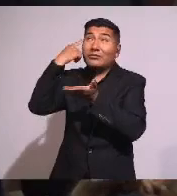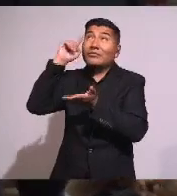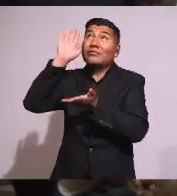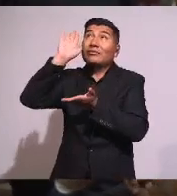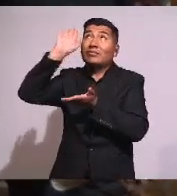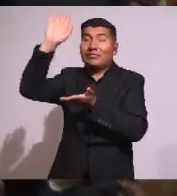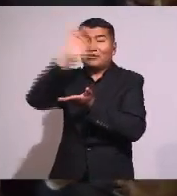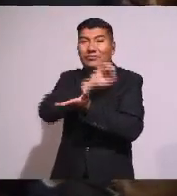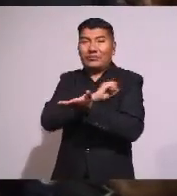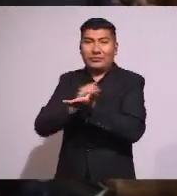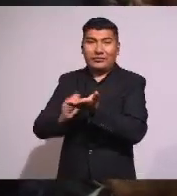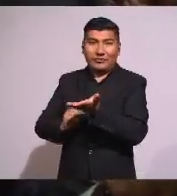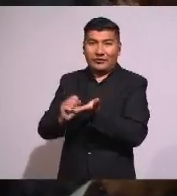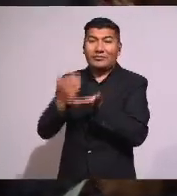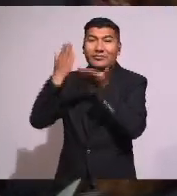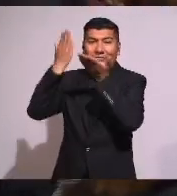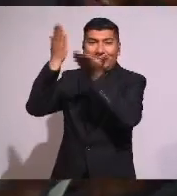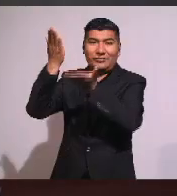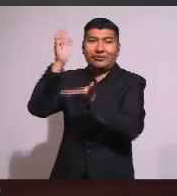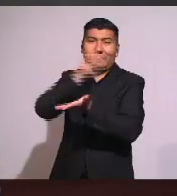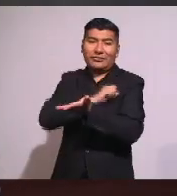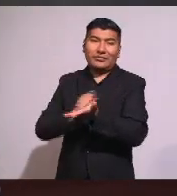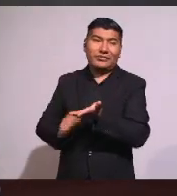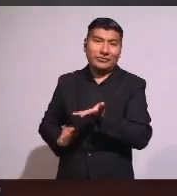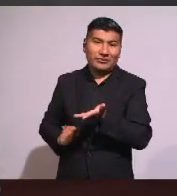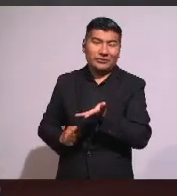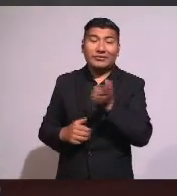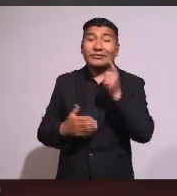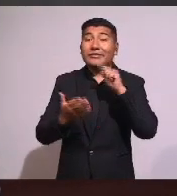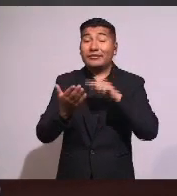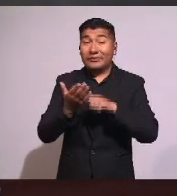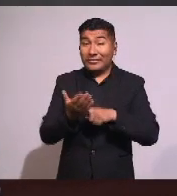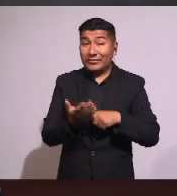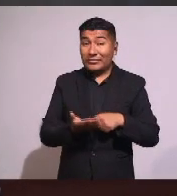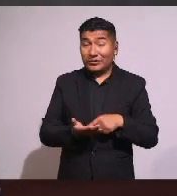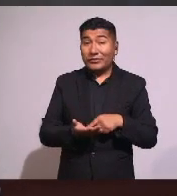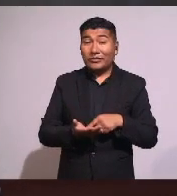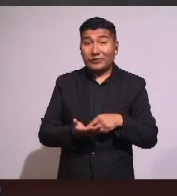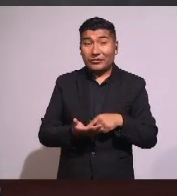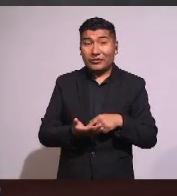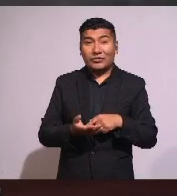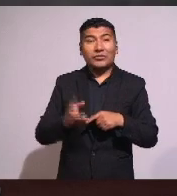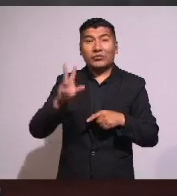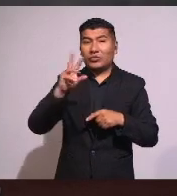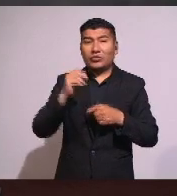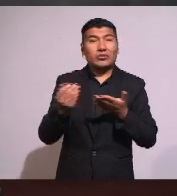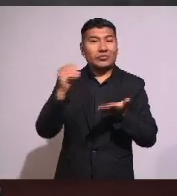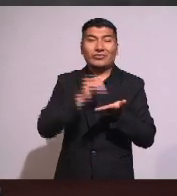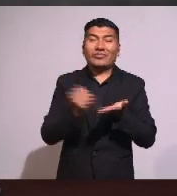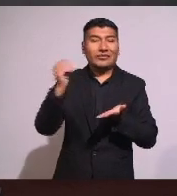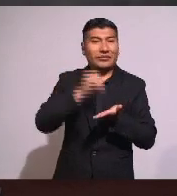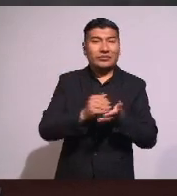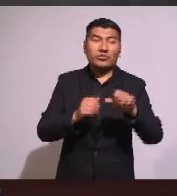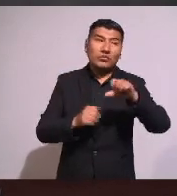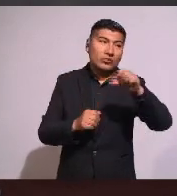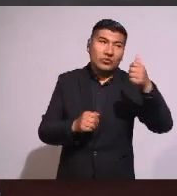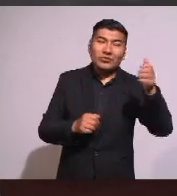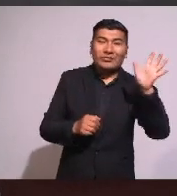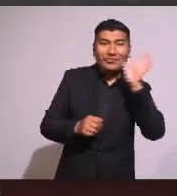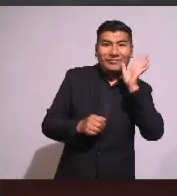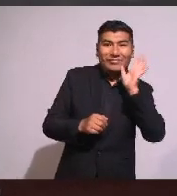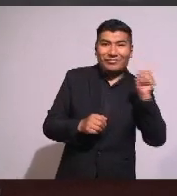Señor y lo ofrece al Señor. Este gesto no repite lo que hacen otras